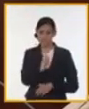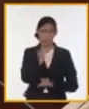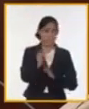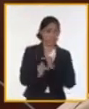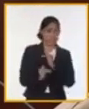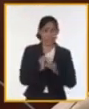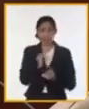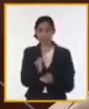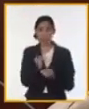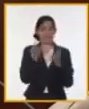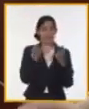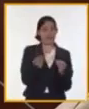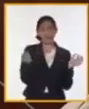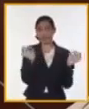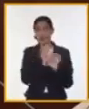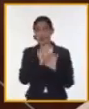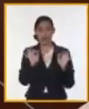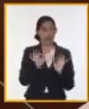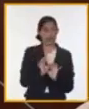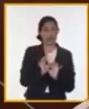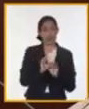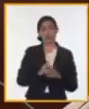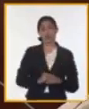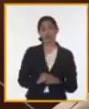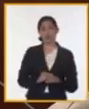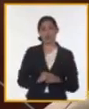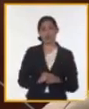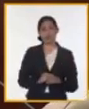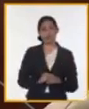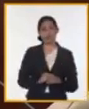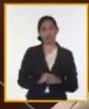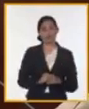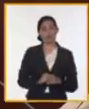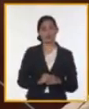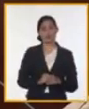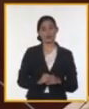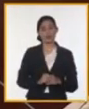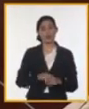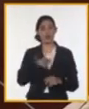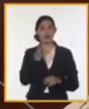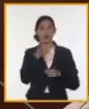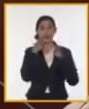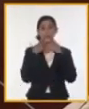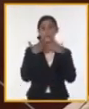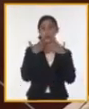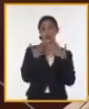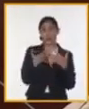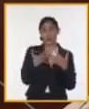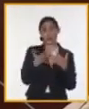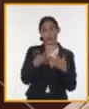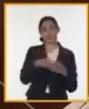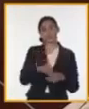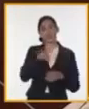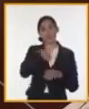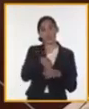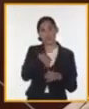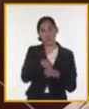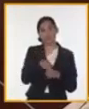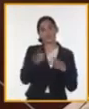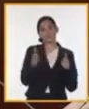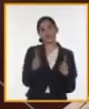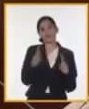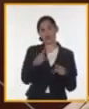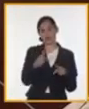vacíos todavía que tenemos que no hemos llenado suficientemente. Nos toca a nosotros también como desde el punto de vista de la profesión,